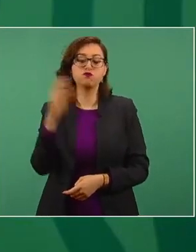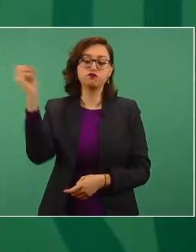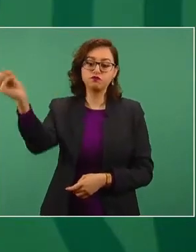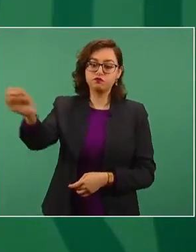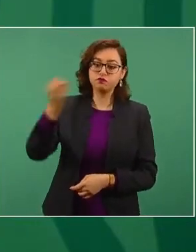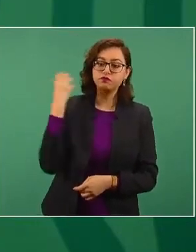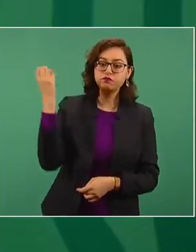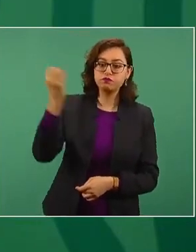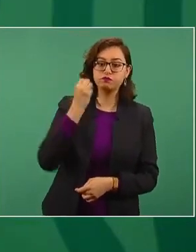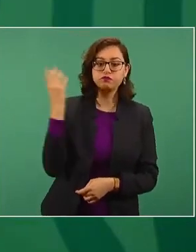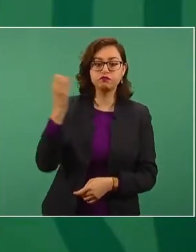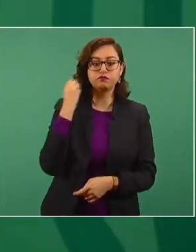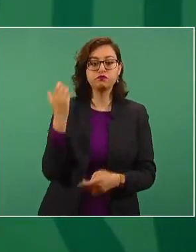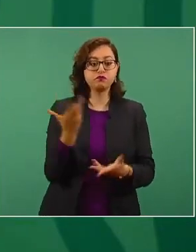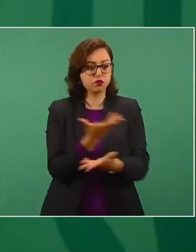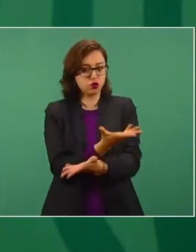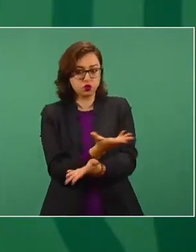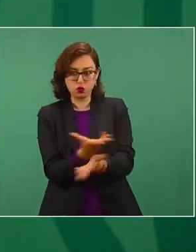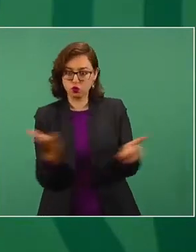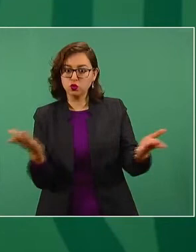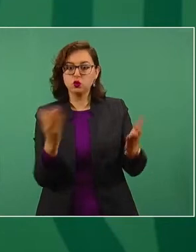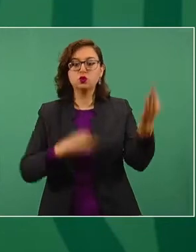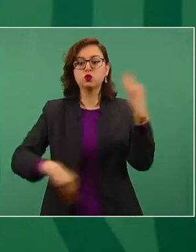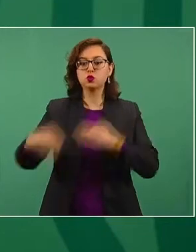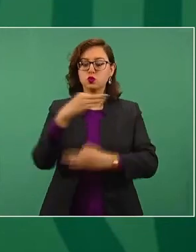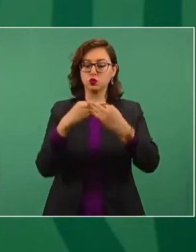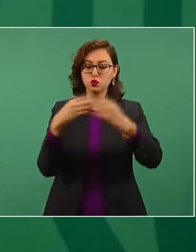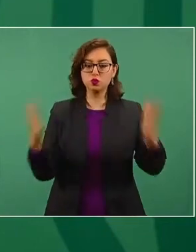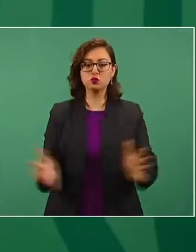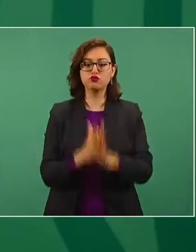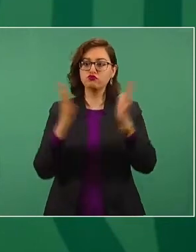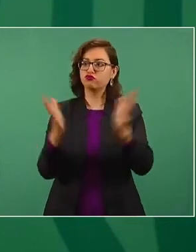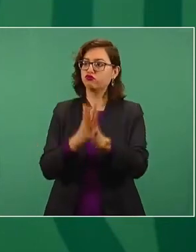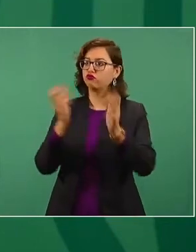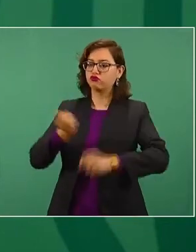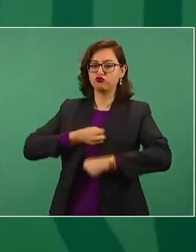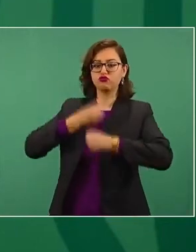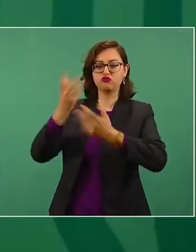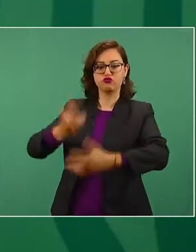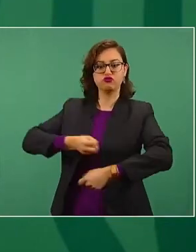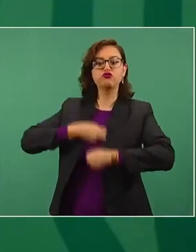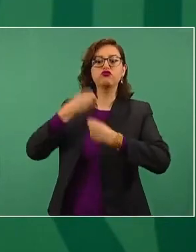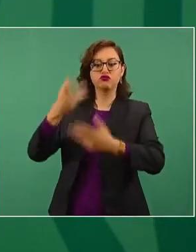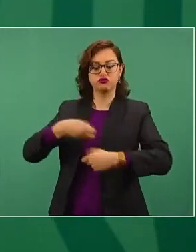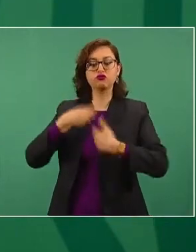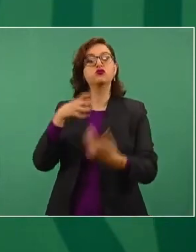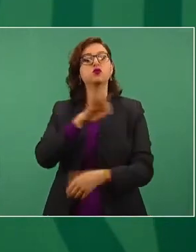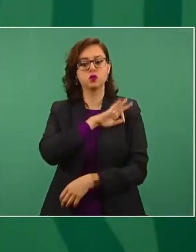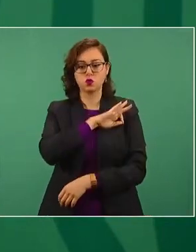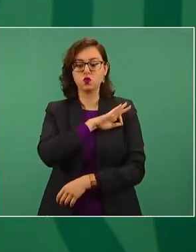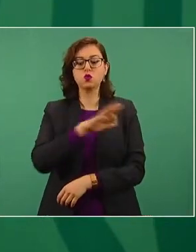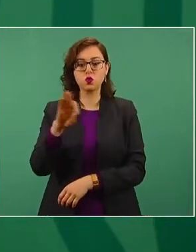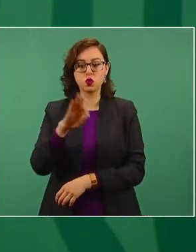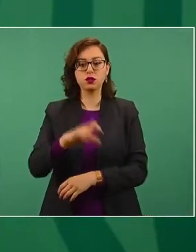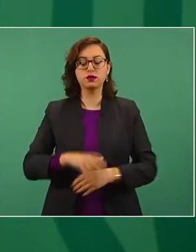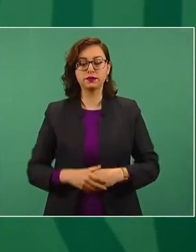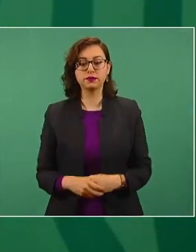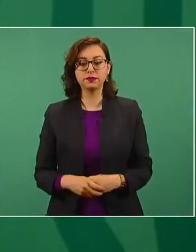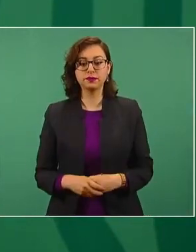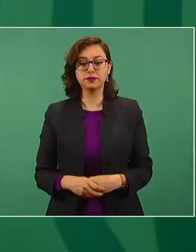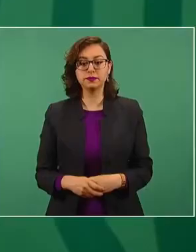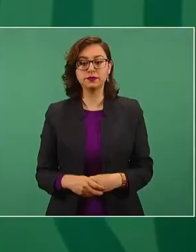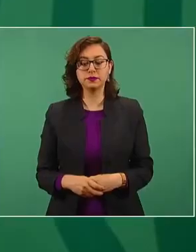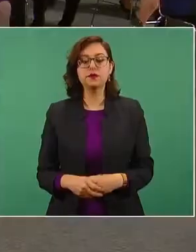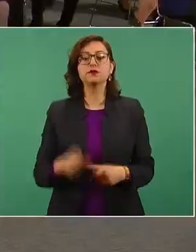todas tengan la posibilidad de expresarse y el gobierno de